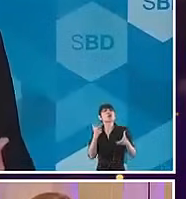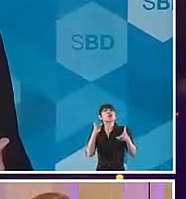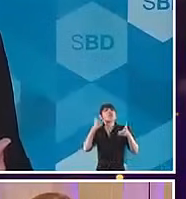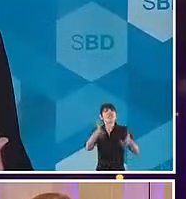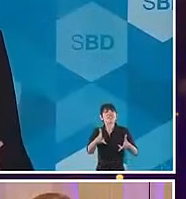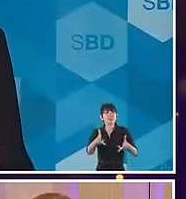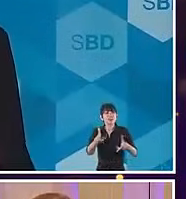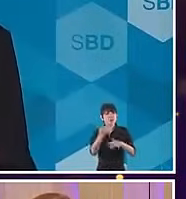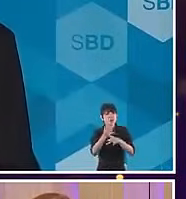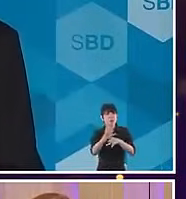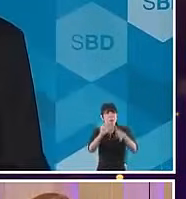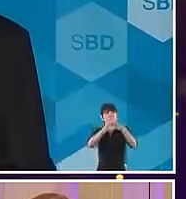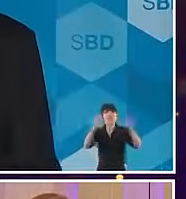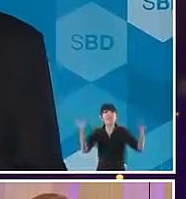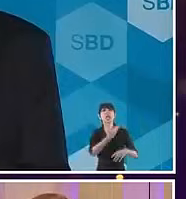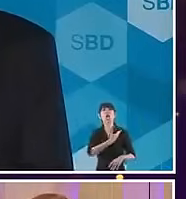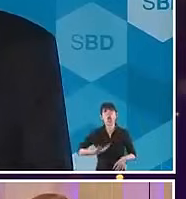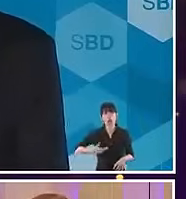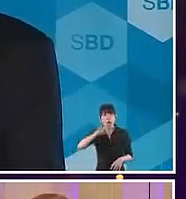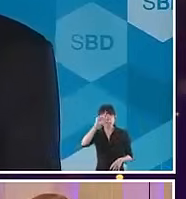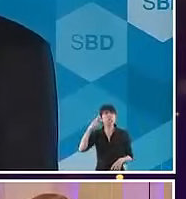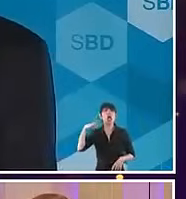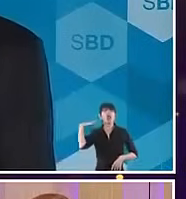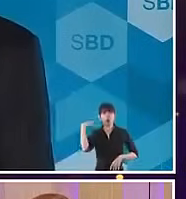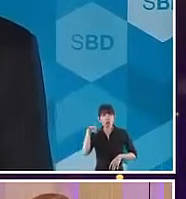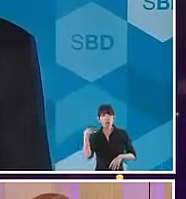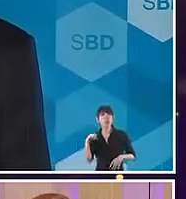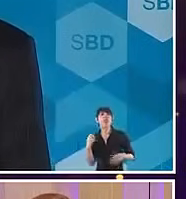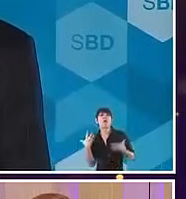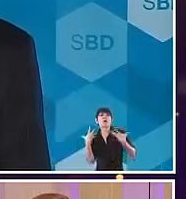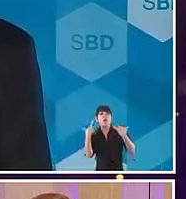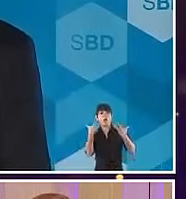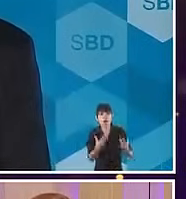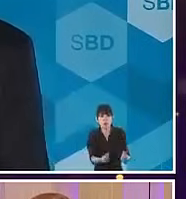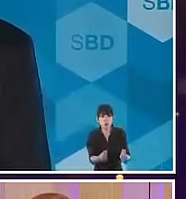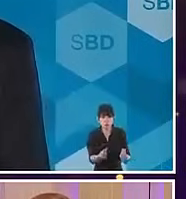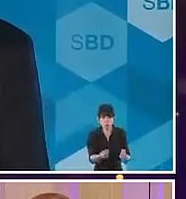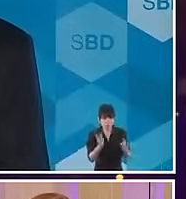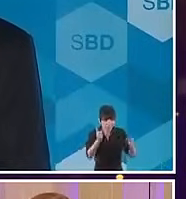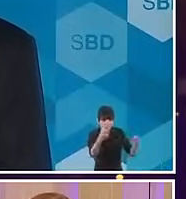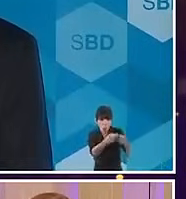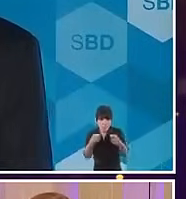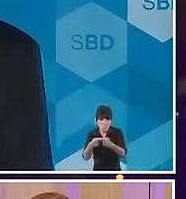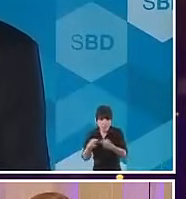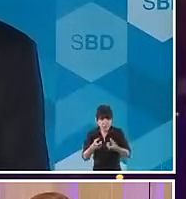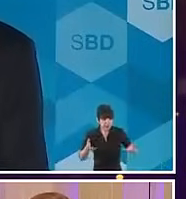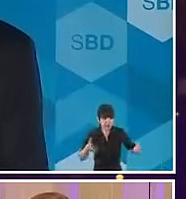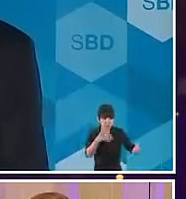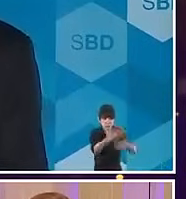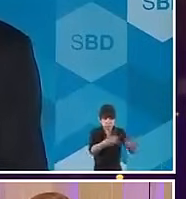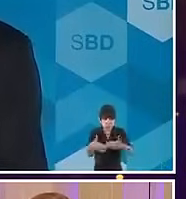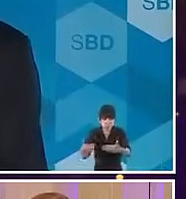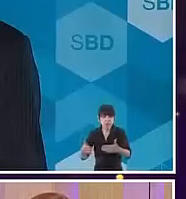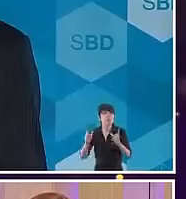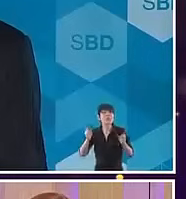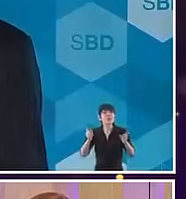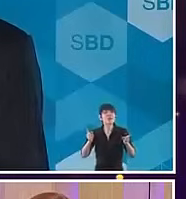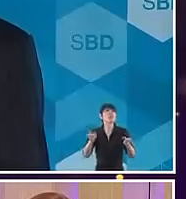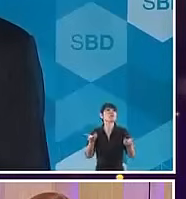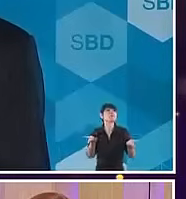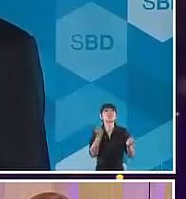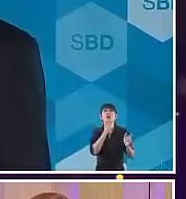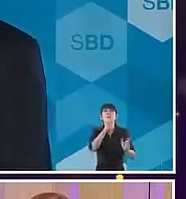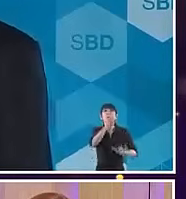dilucidarlo. Él pone el ojo fundamentalmente en una fuerza, en la PSA, en la Policía de Seguridad Aeronáutica. Aeronáutica,